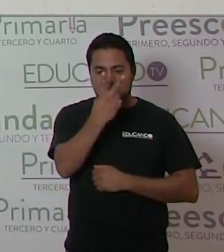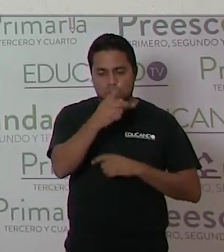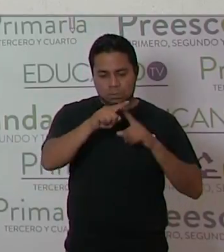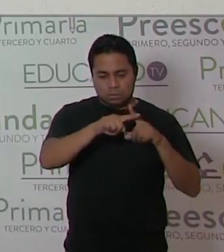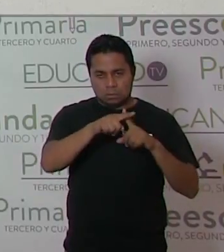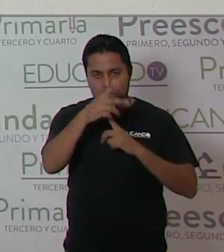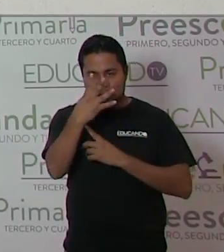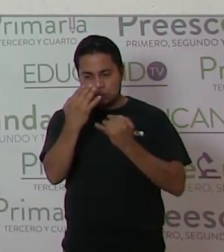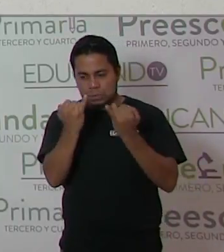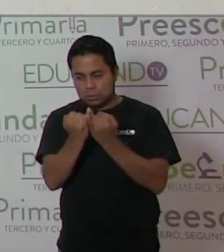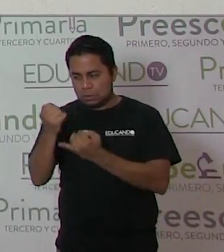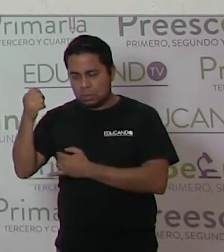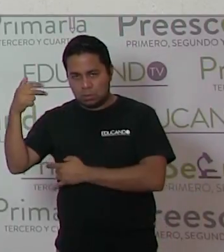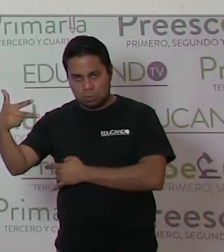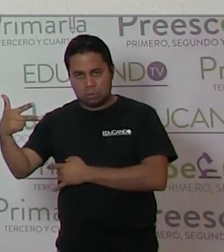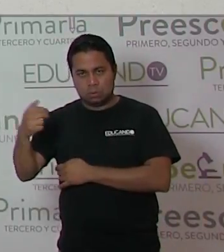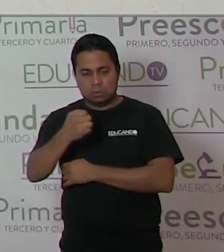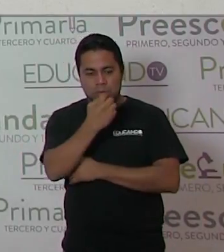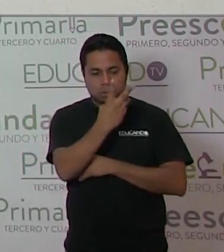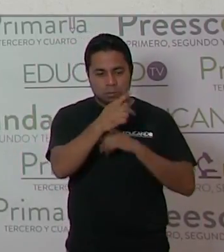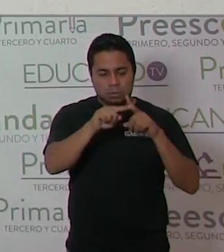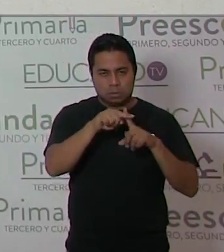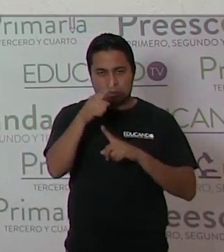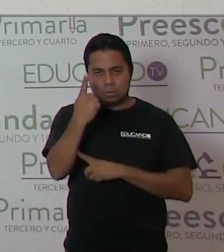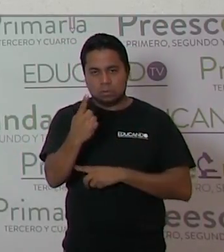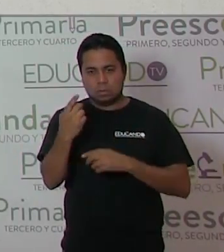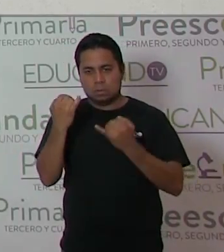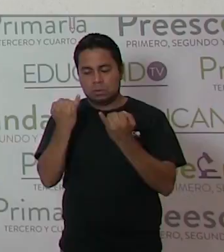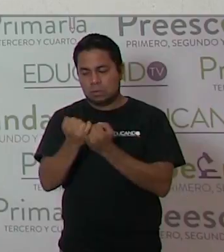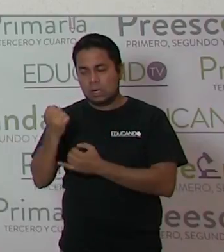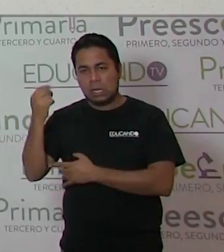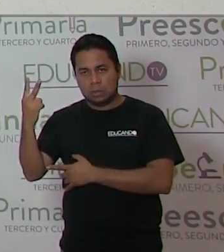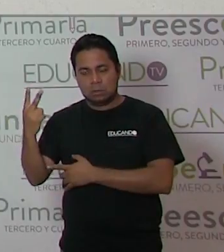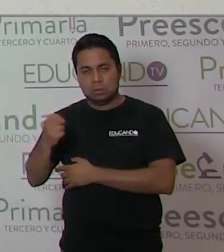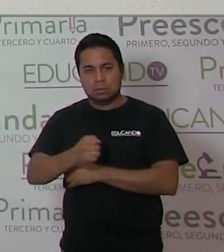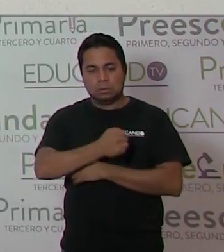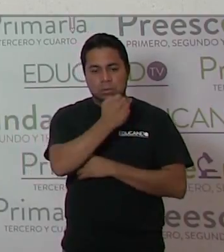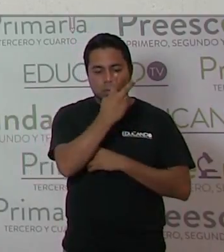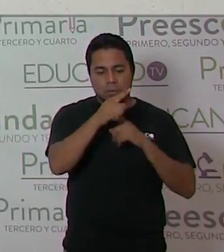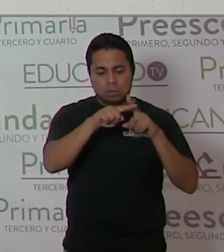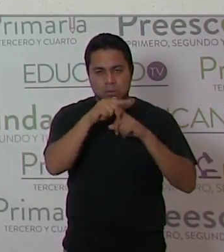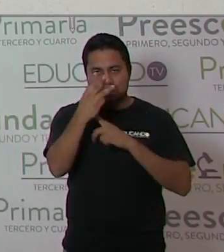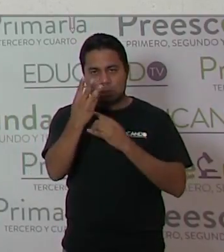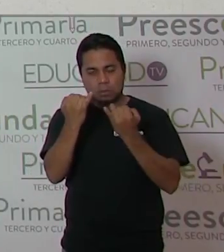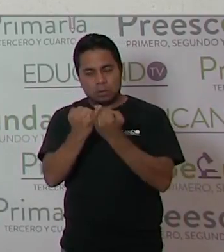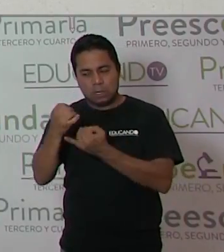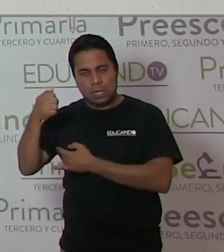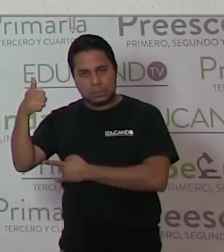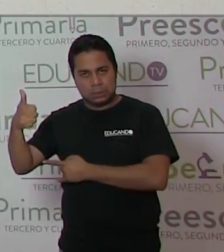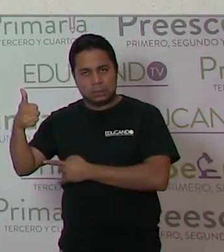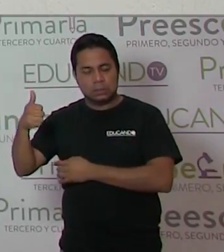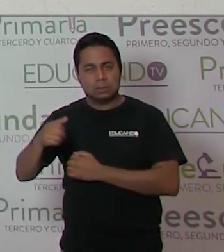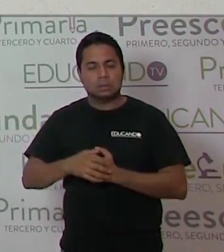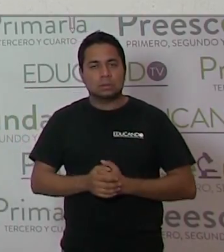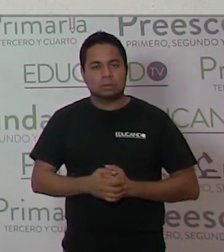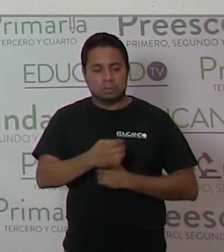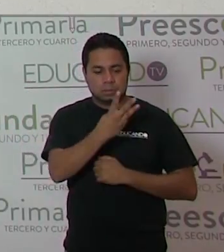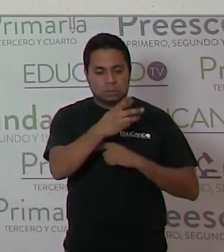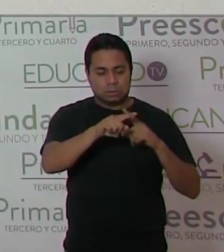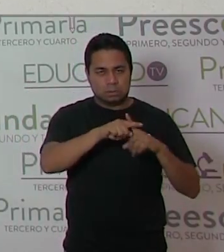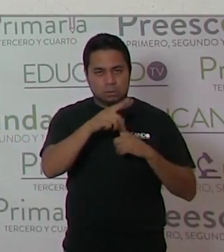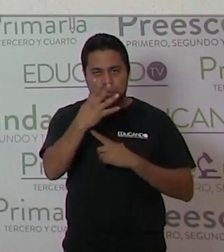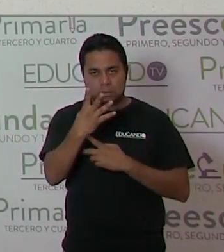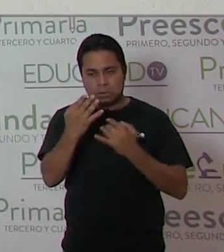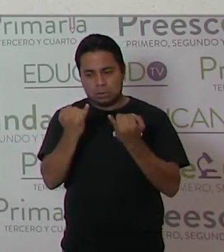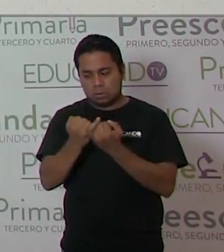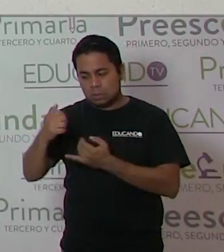2 por 4, 8. 2 por 1, 2. 2 por 3, 6.